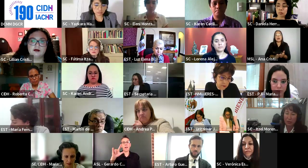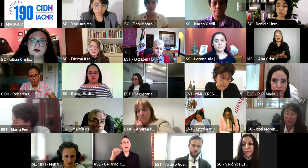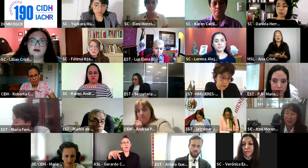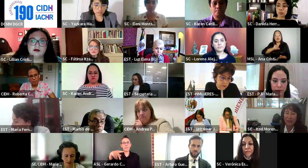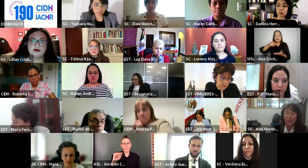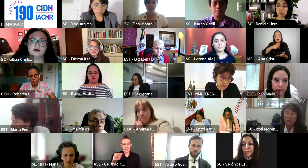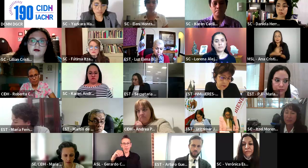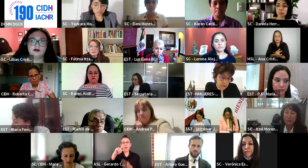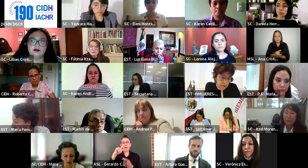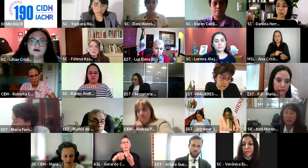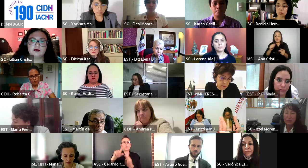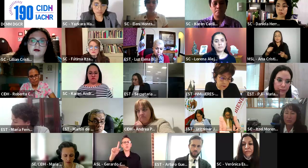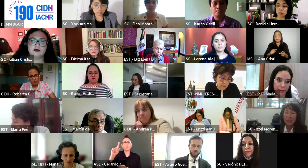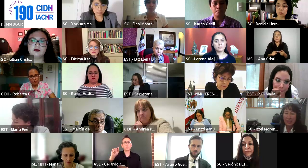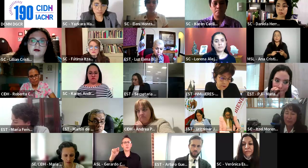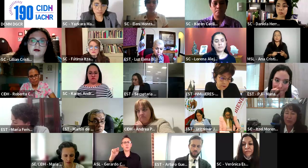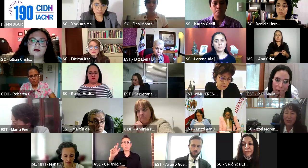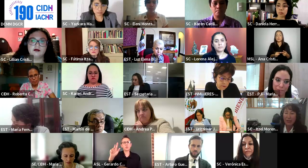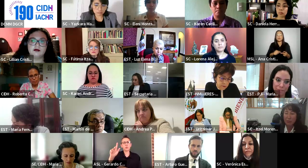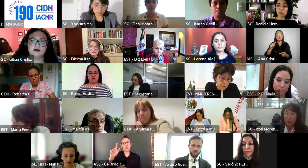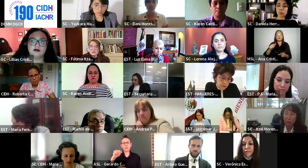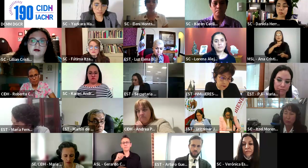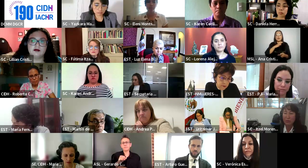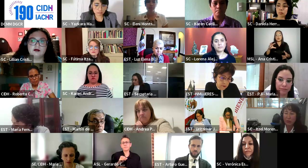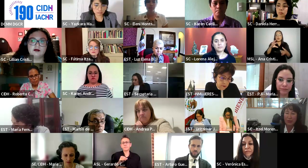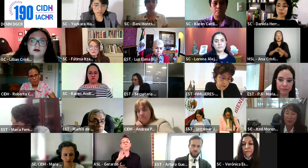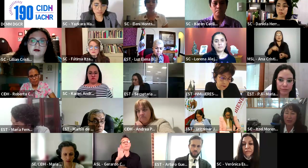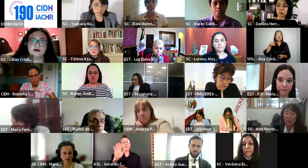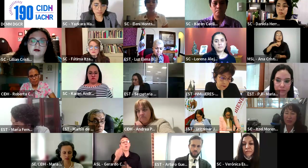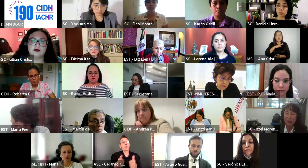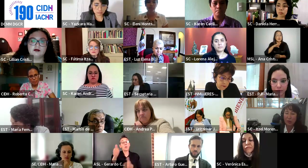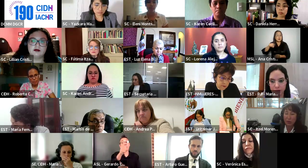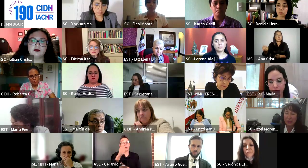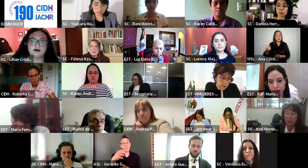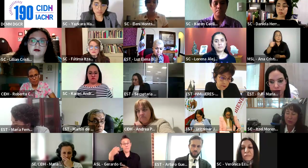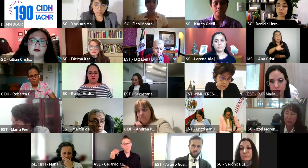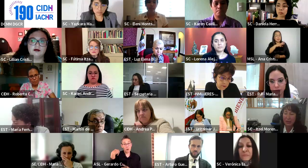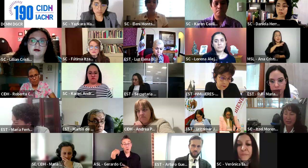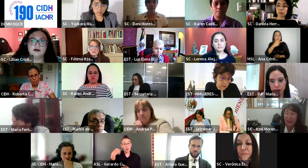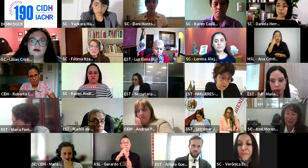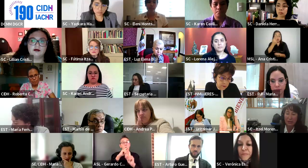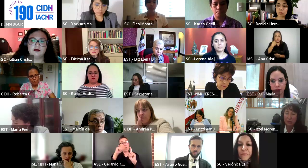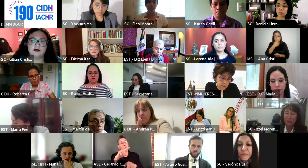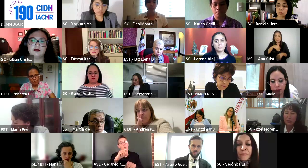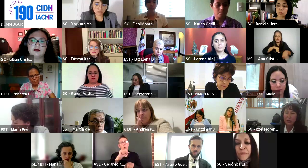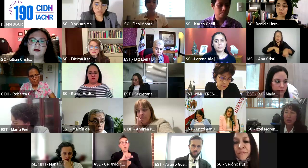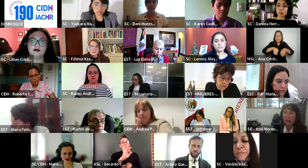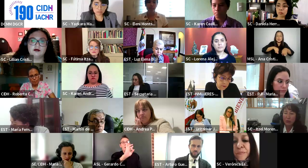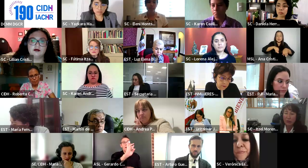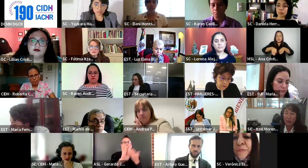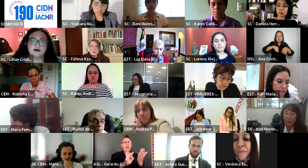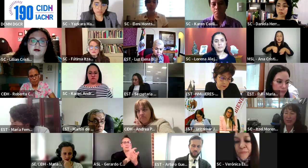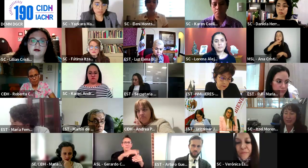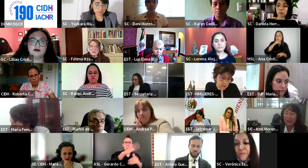del 2023. Virginia fue obligada por su supervisor a trabajar más de 8 horas sin posibilidad de ir al baño,